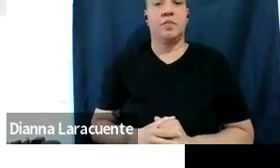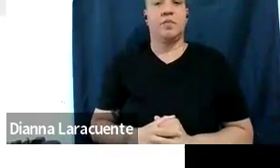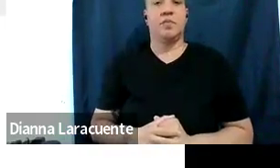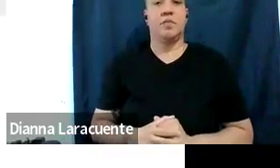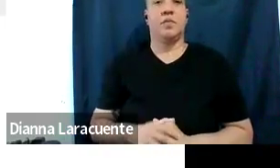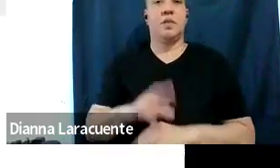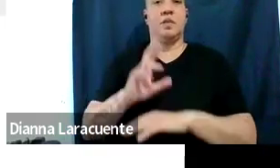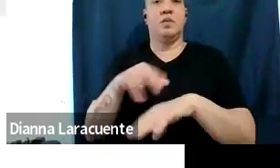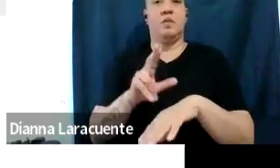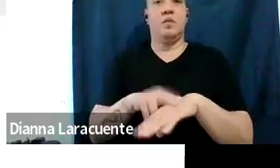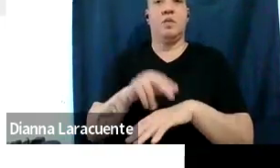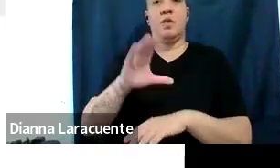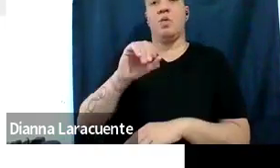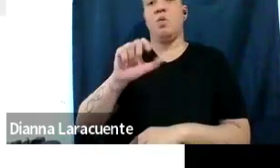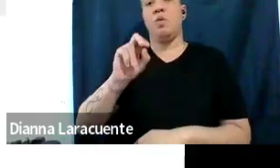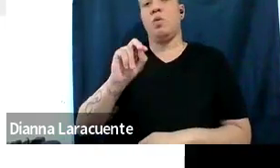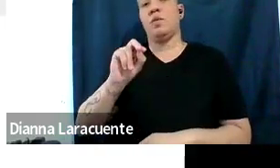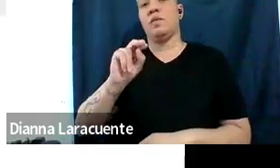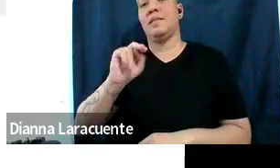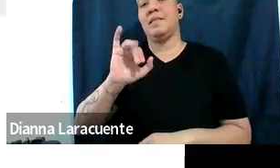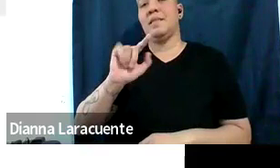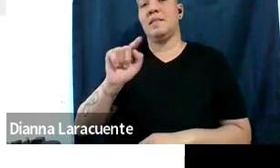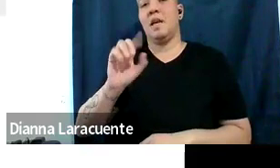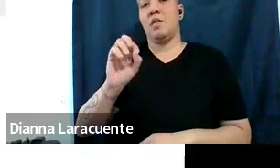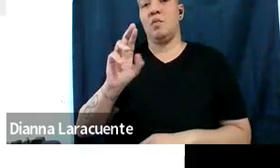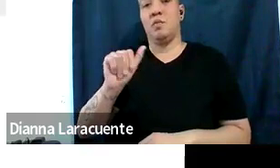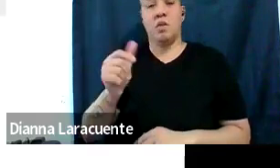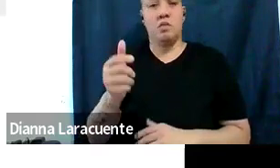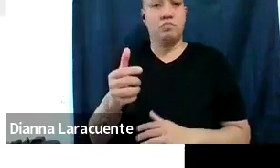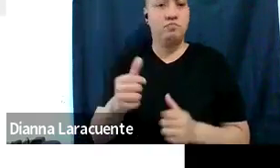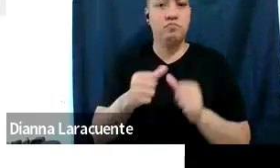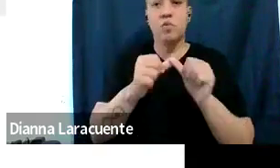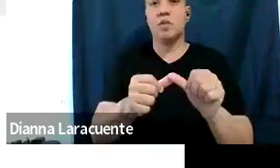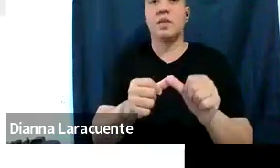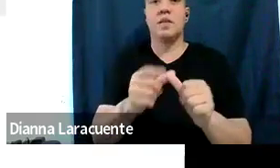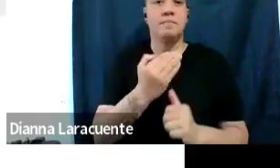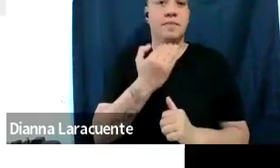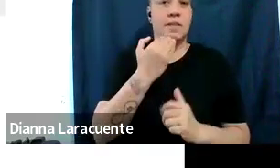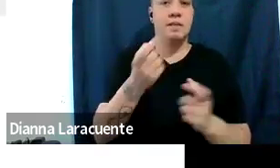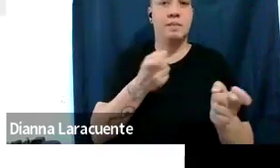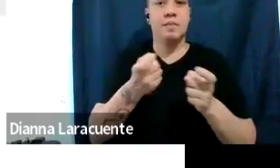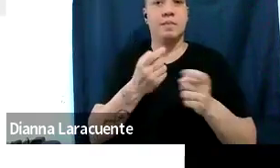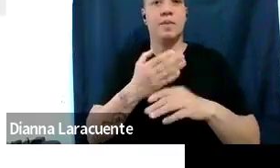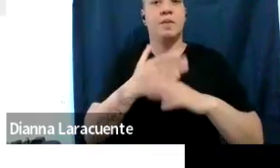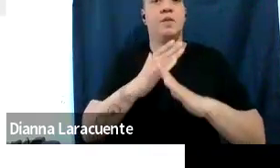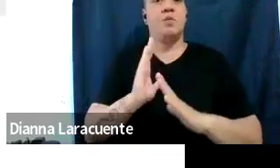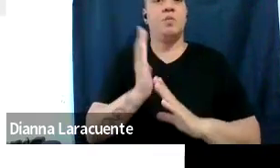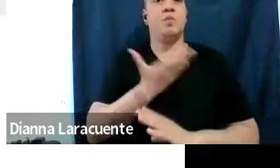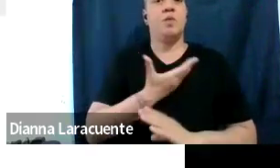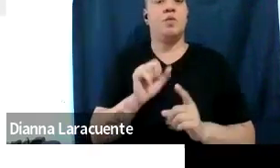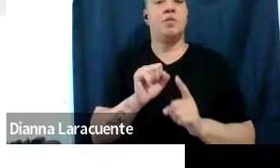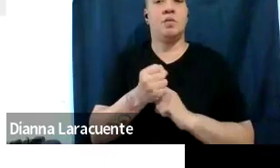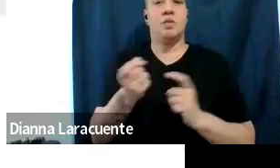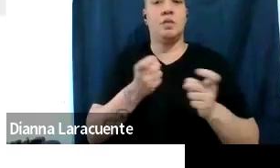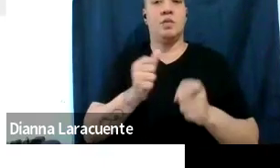naciones colonizadoras. Yo sostengo que ninguna razón seria nos impide administrar nuestros asuntos y dirigir